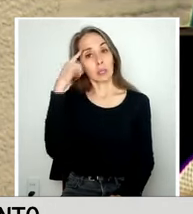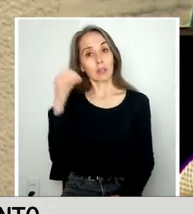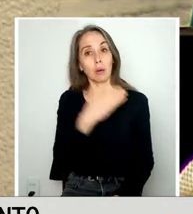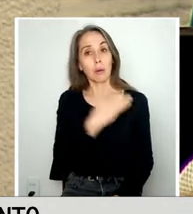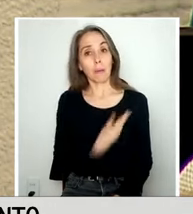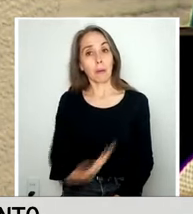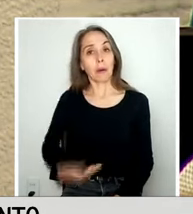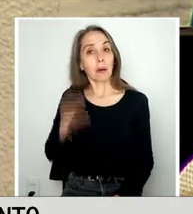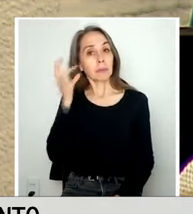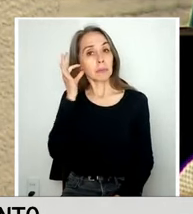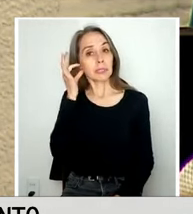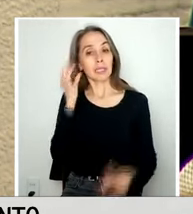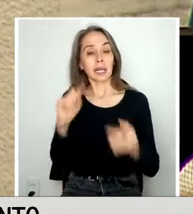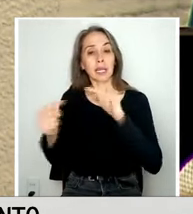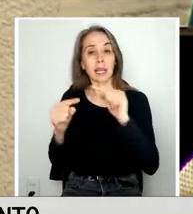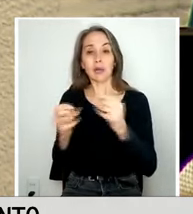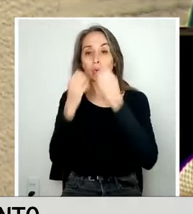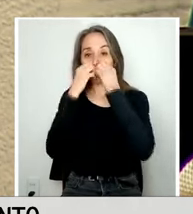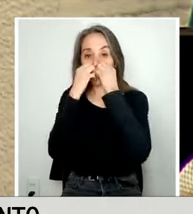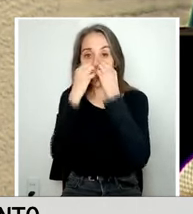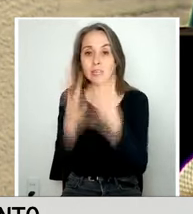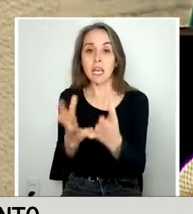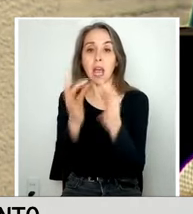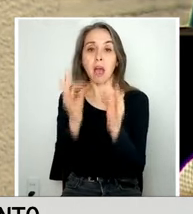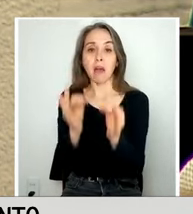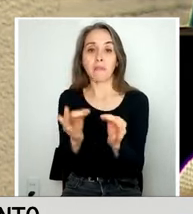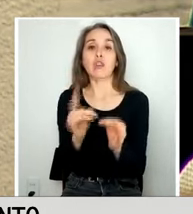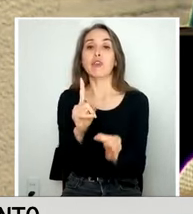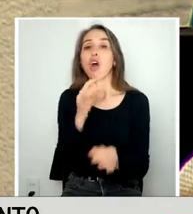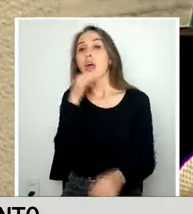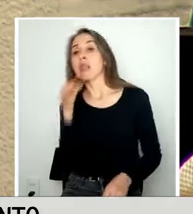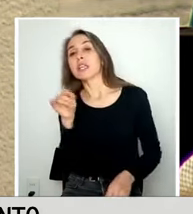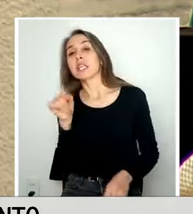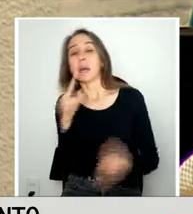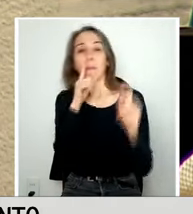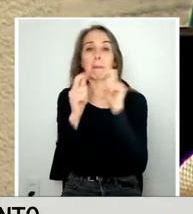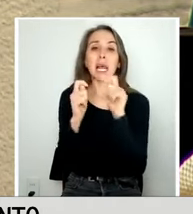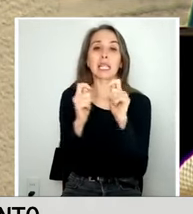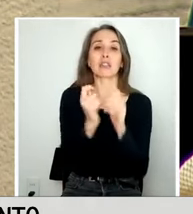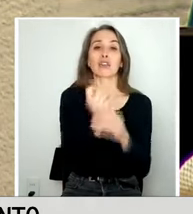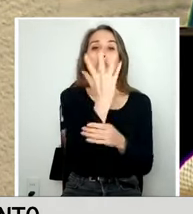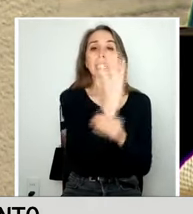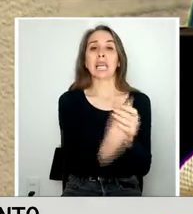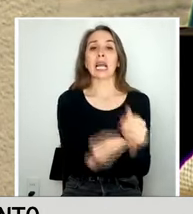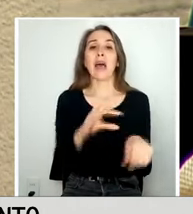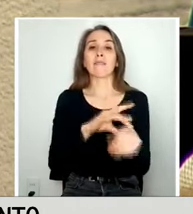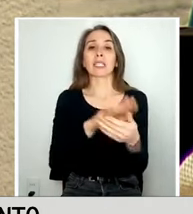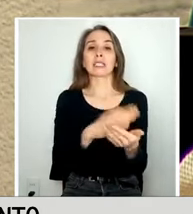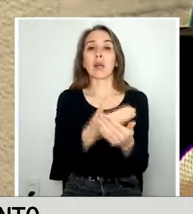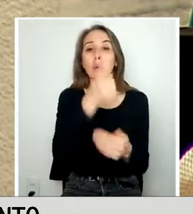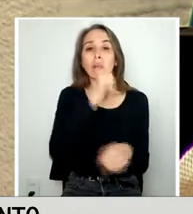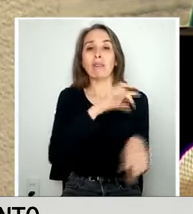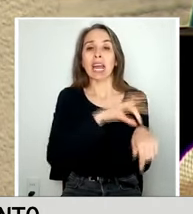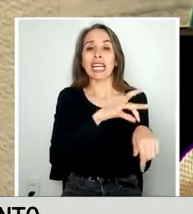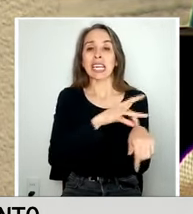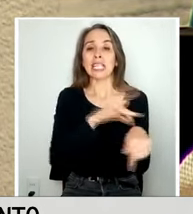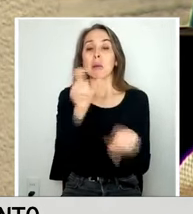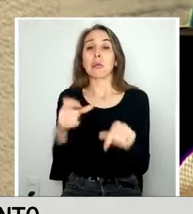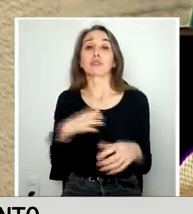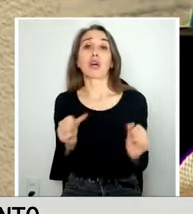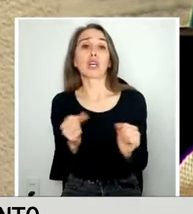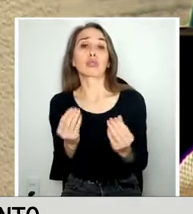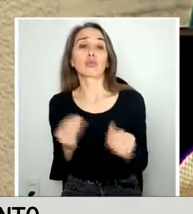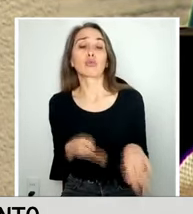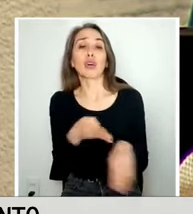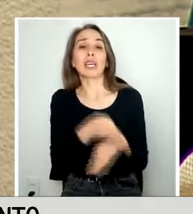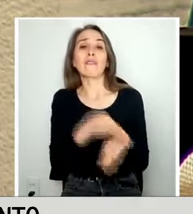sincerar el debate y no decir que aquí está en riesgo la salud privada y asustar a las personas que se atienden normalmente las